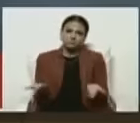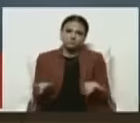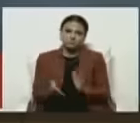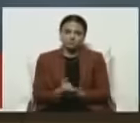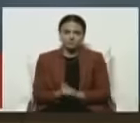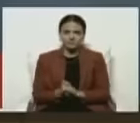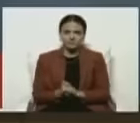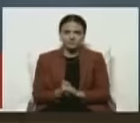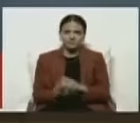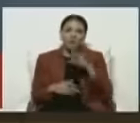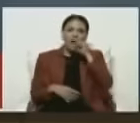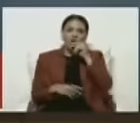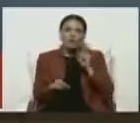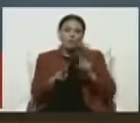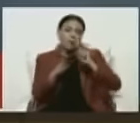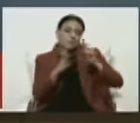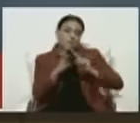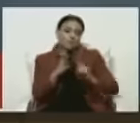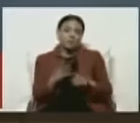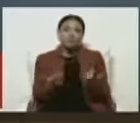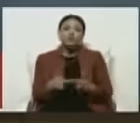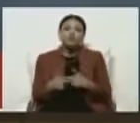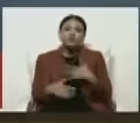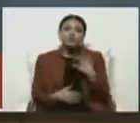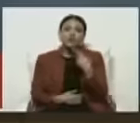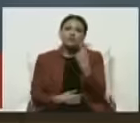terrestre. Quiero entonces decir que,